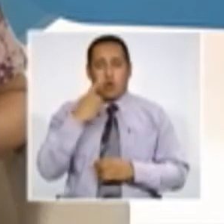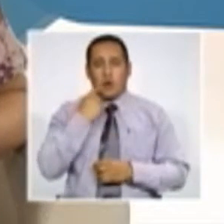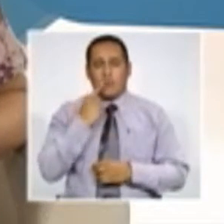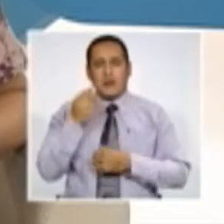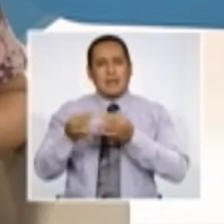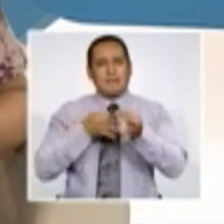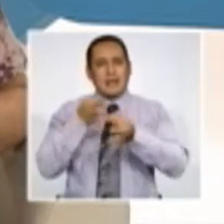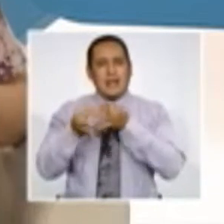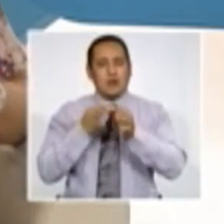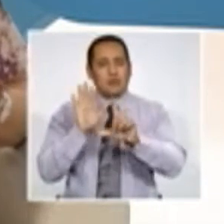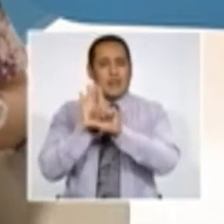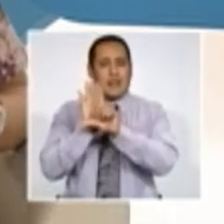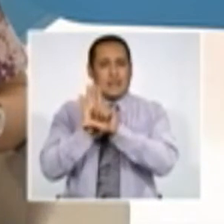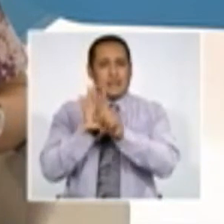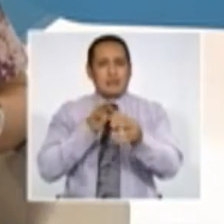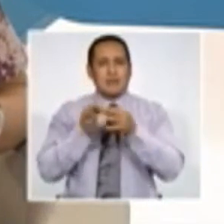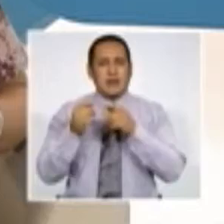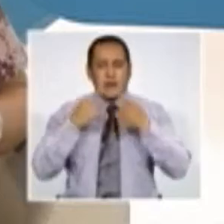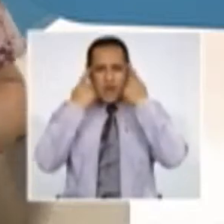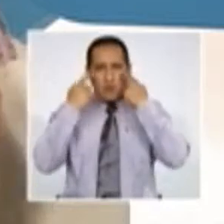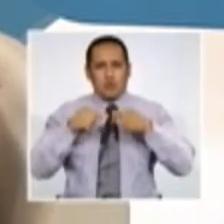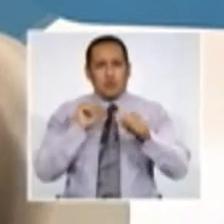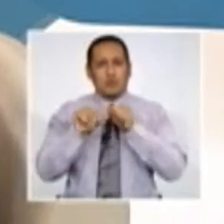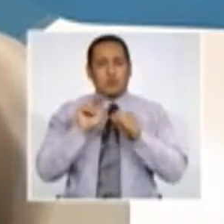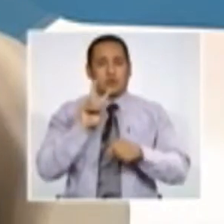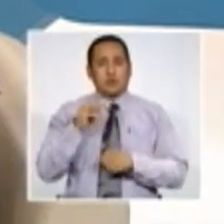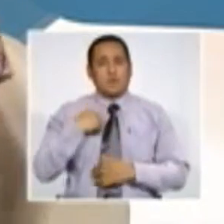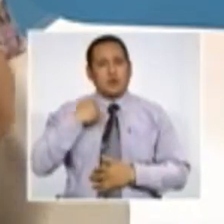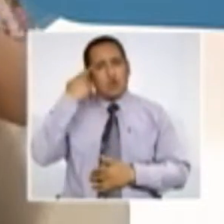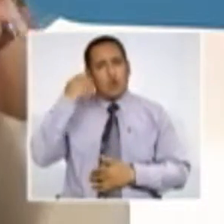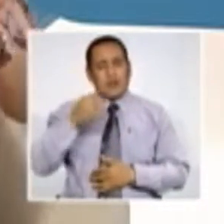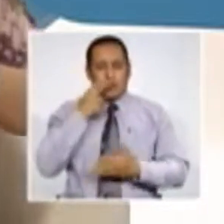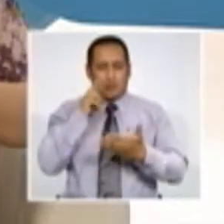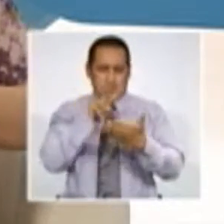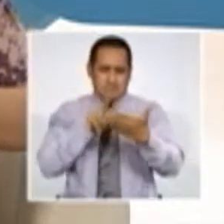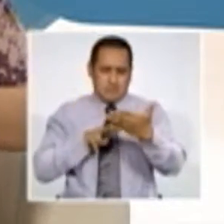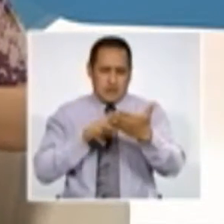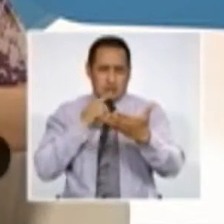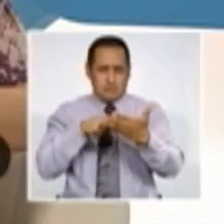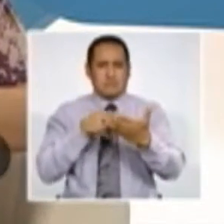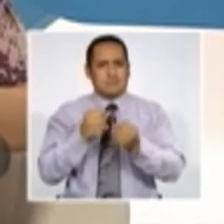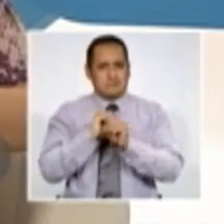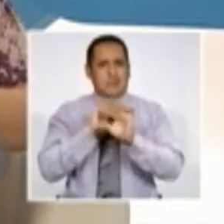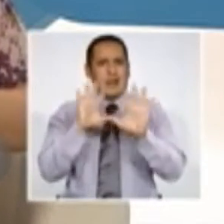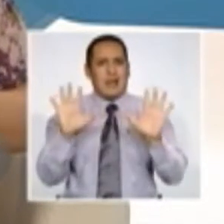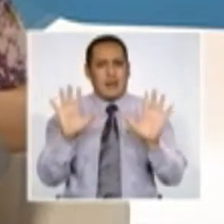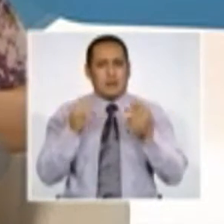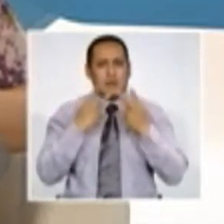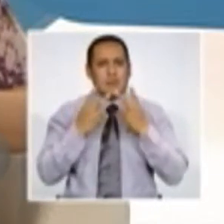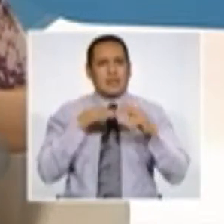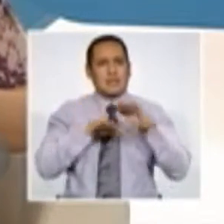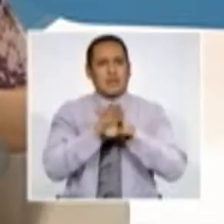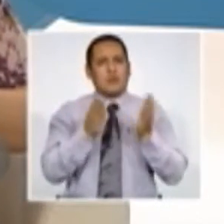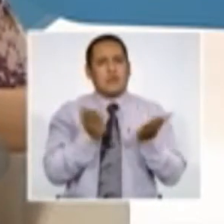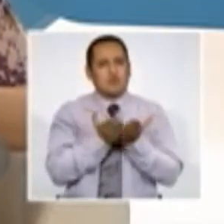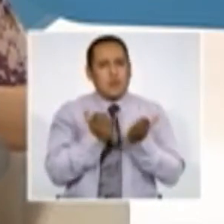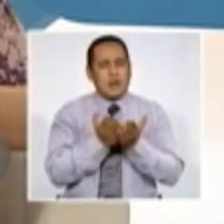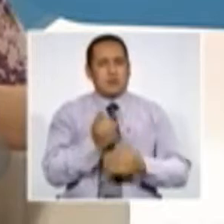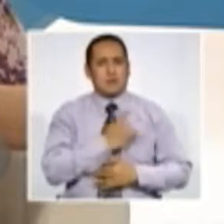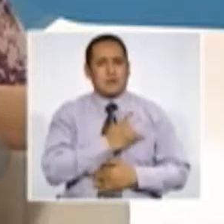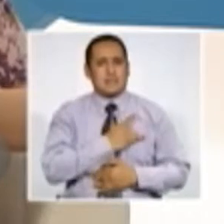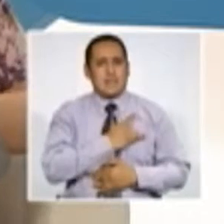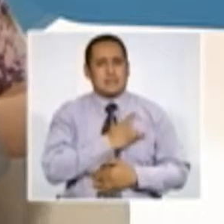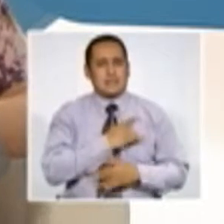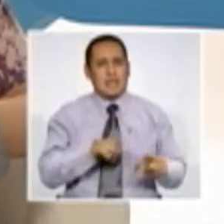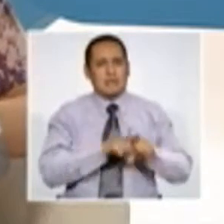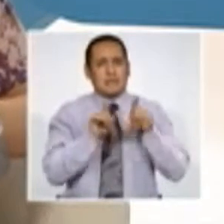de esta ley y en específico del artículo 2, ¿no? Que bueno, a mí me parece que está un poco bastante claro. Los institutos, dice,